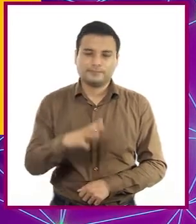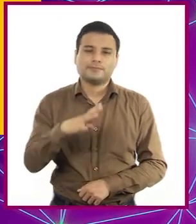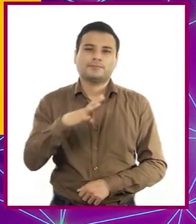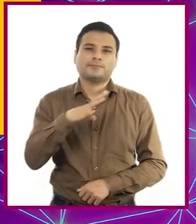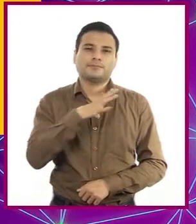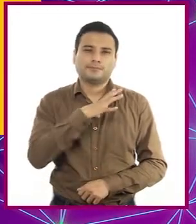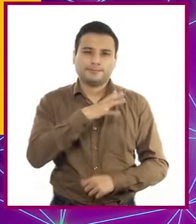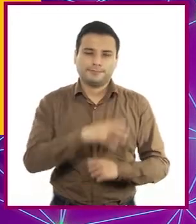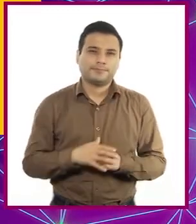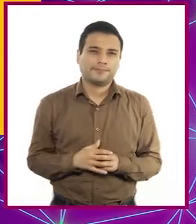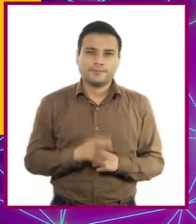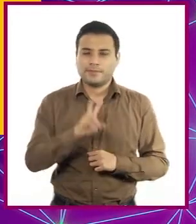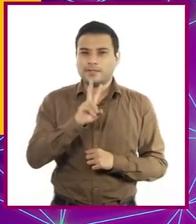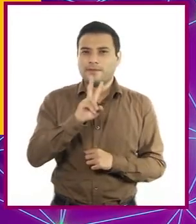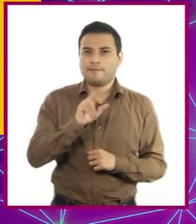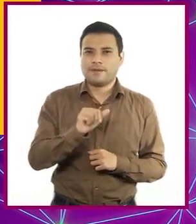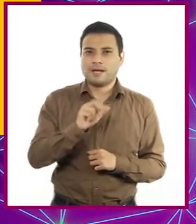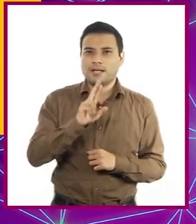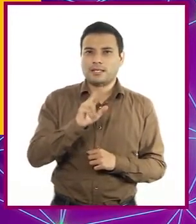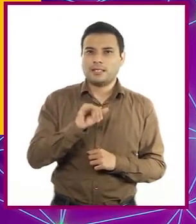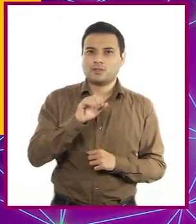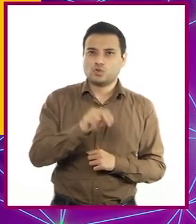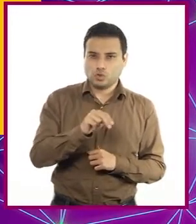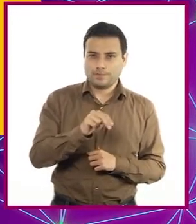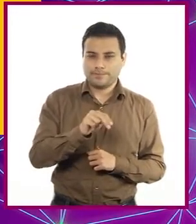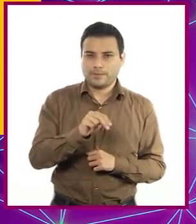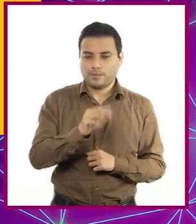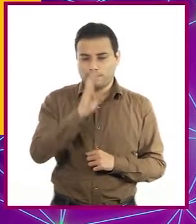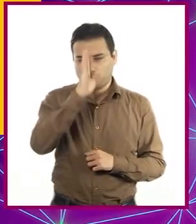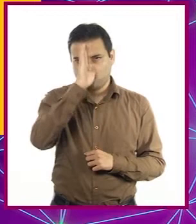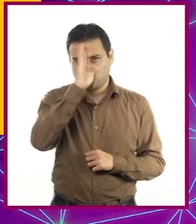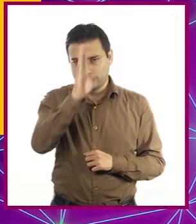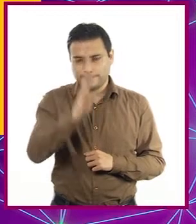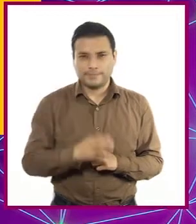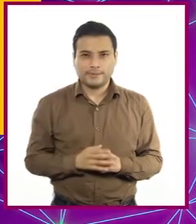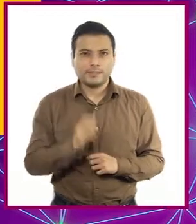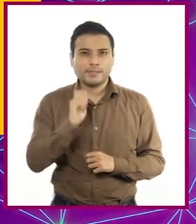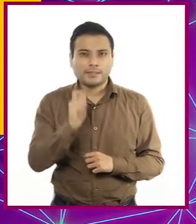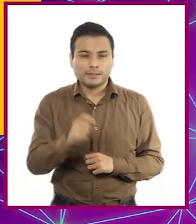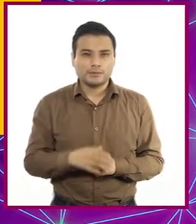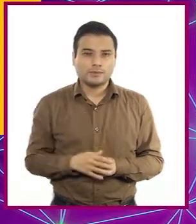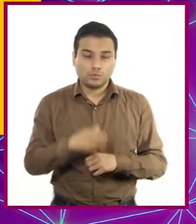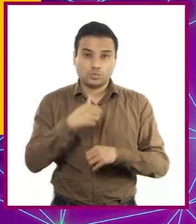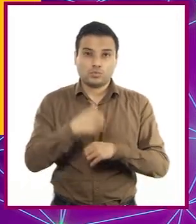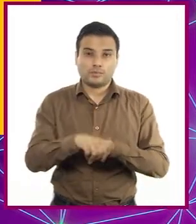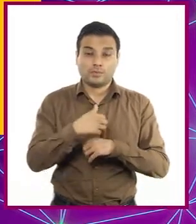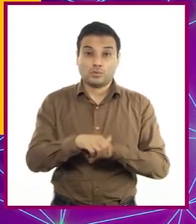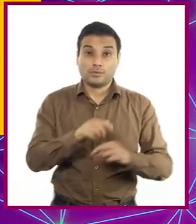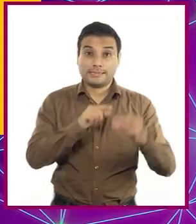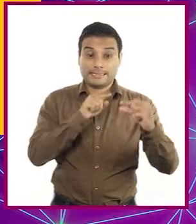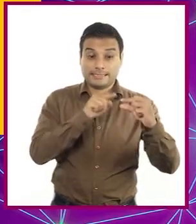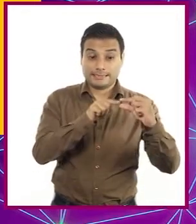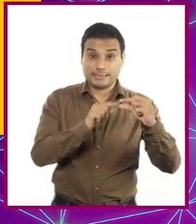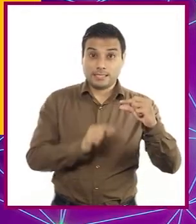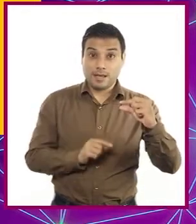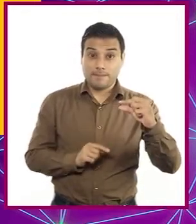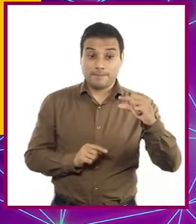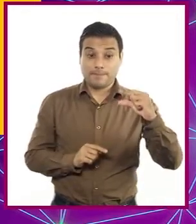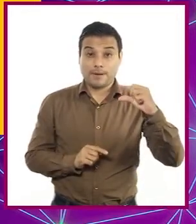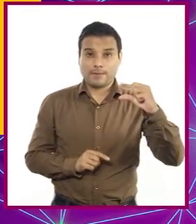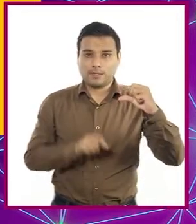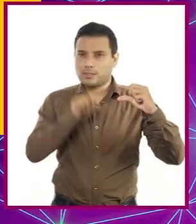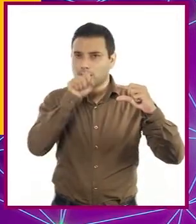variación proporcional directa cuando la variable dependiente aumenta y, por lo tanto, también aumenta la